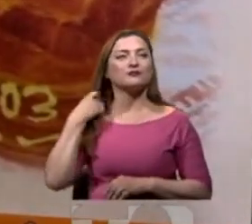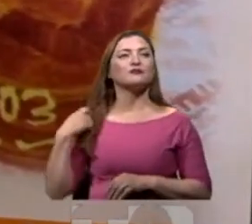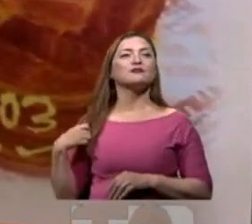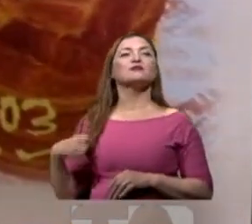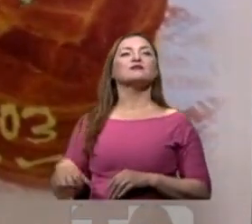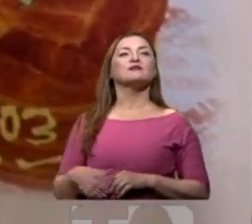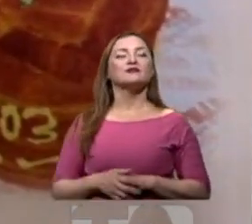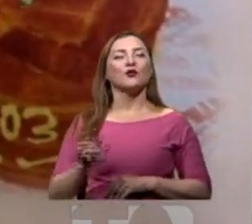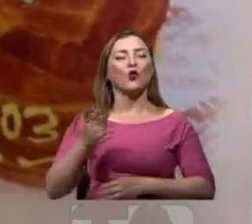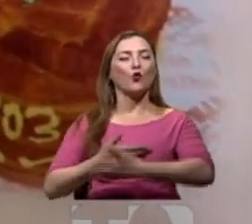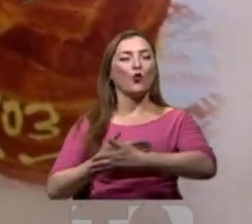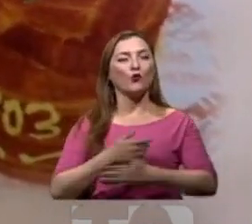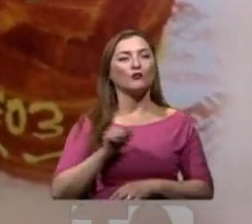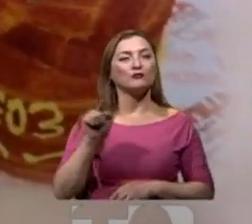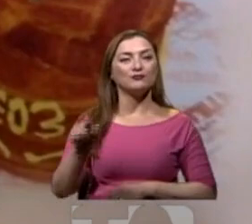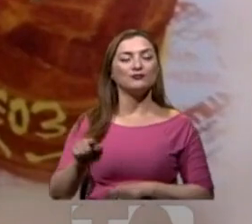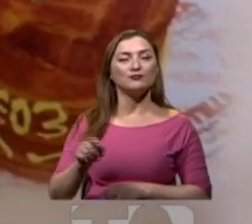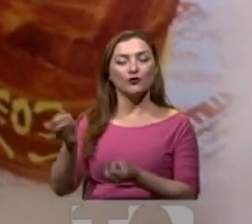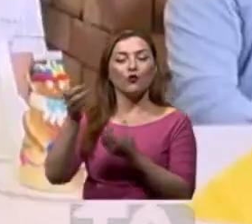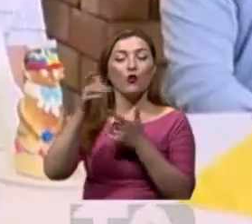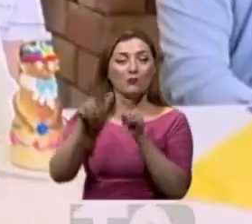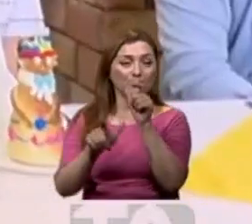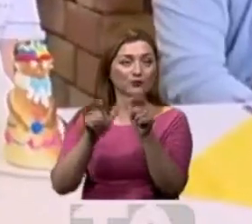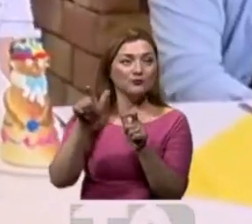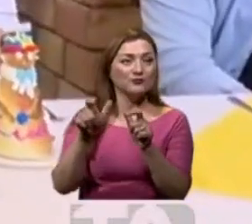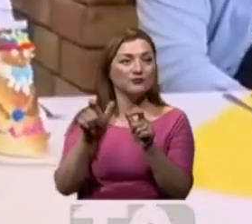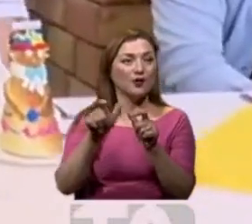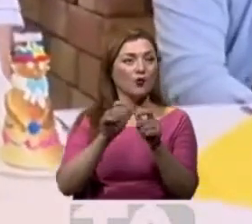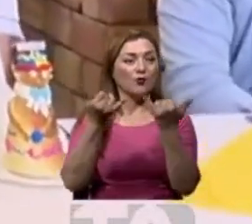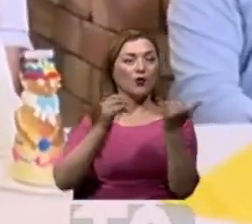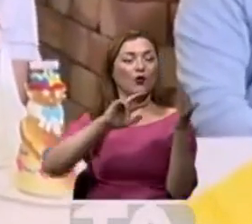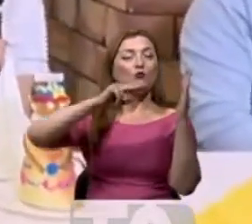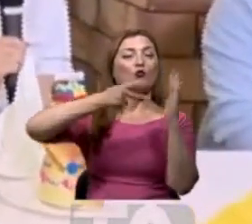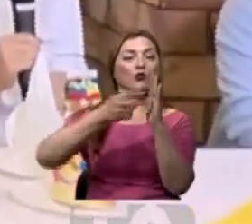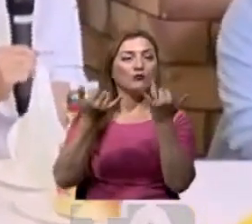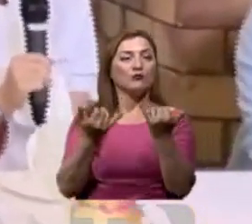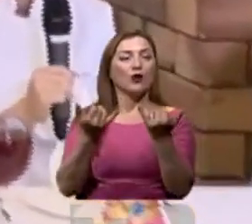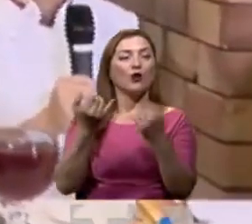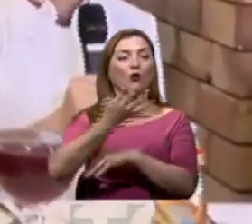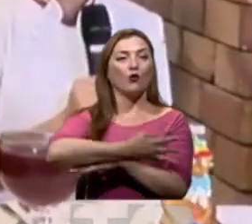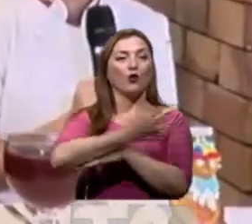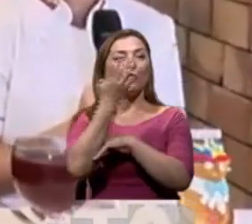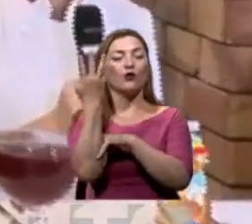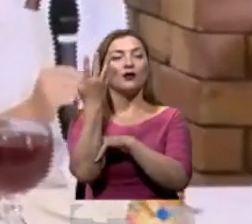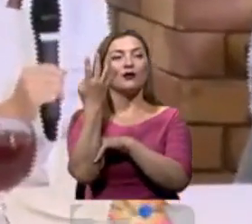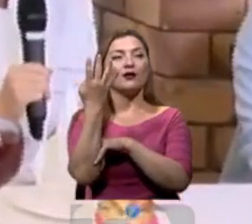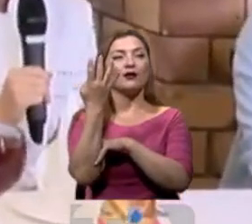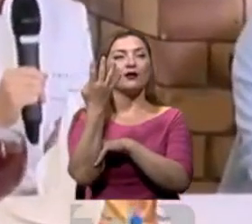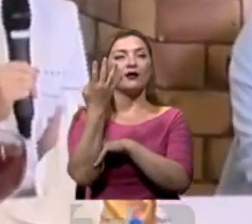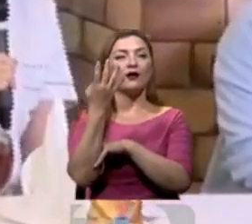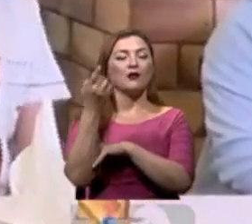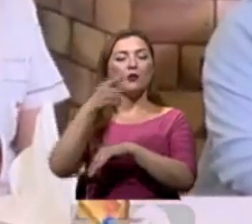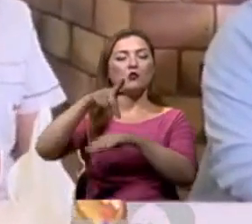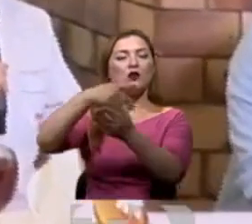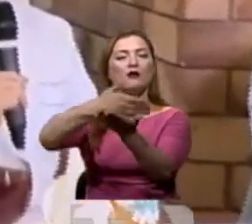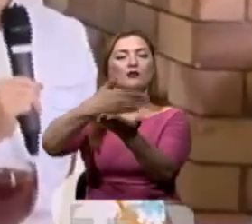yo quiero que cuenten bien, porque hay personas que recién se conectan a este concurso en este cuarto día, pero contemos qué hace la chef Titi